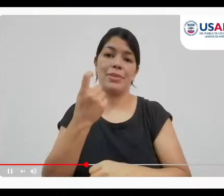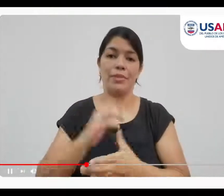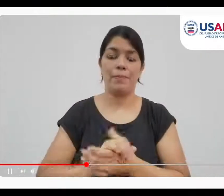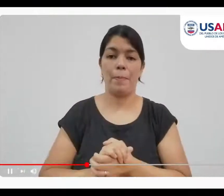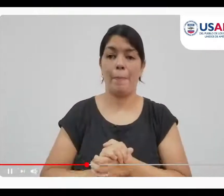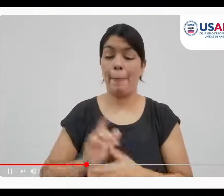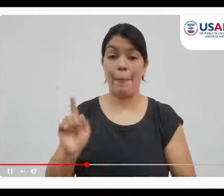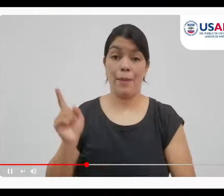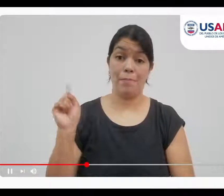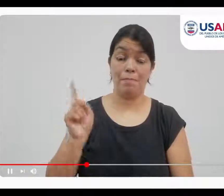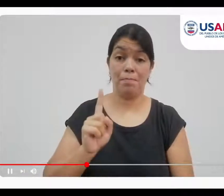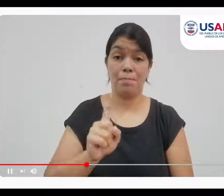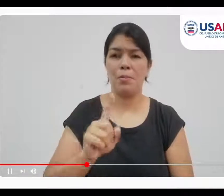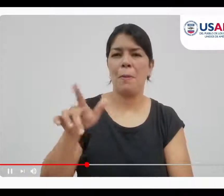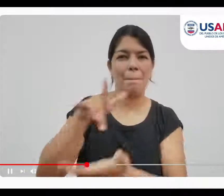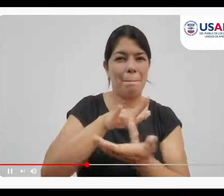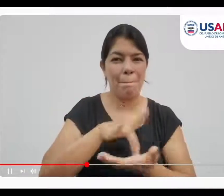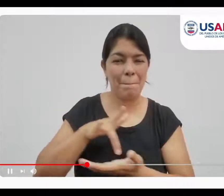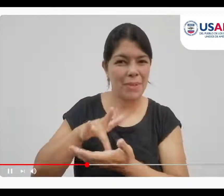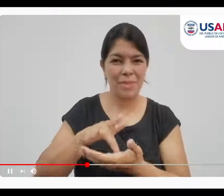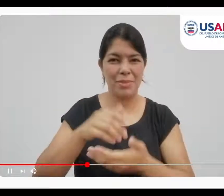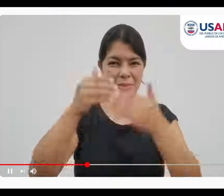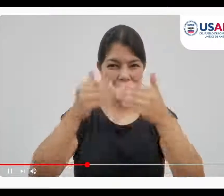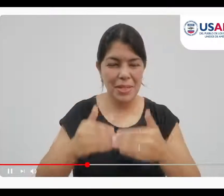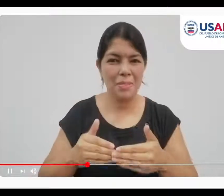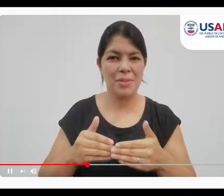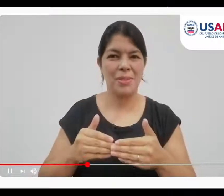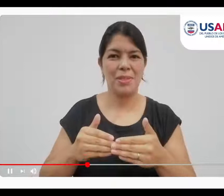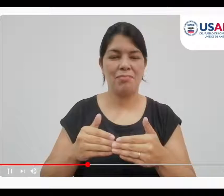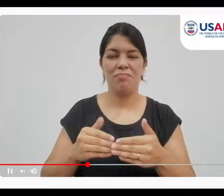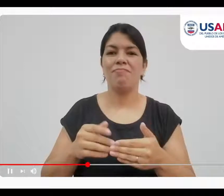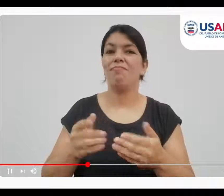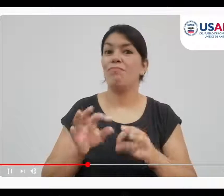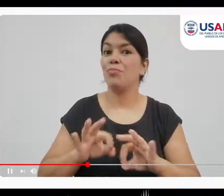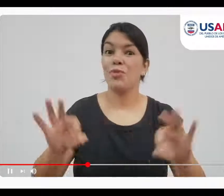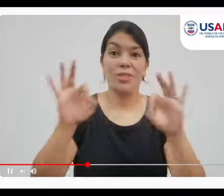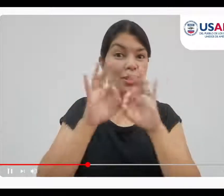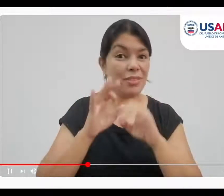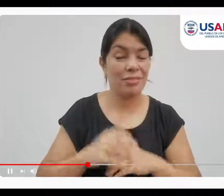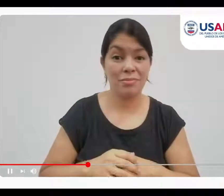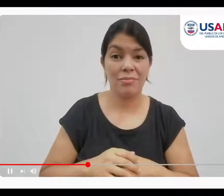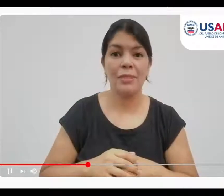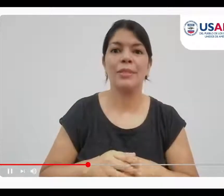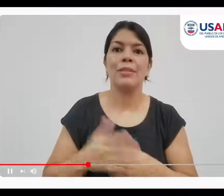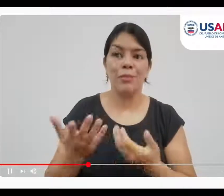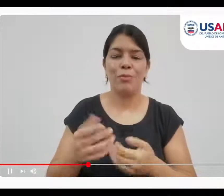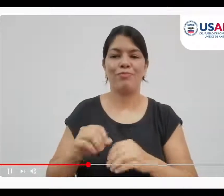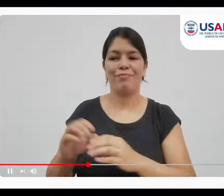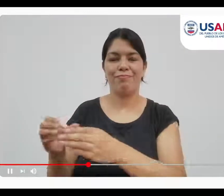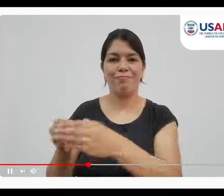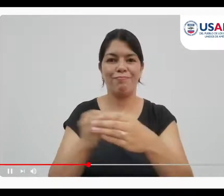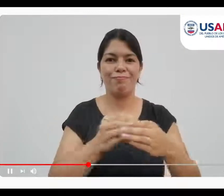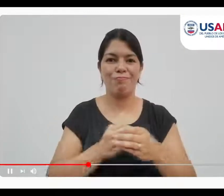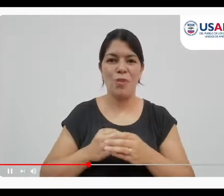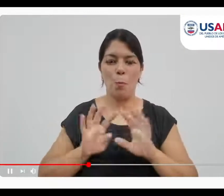los últimos 16 años, la evolución en la participación de las personas con discapacidad ha sido muy importante gracias a la consolidación